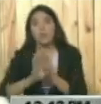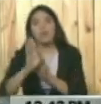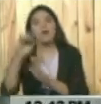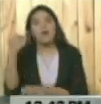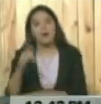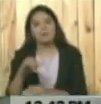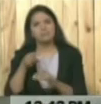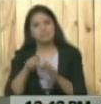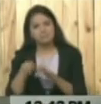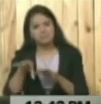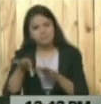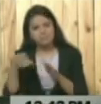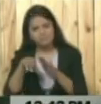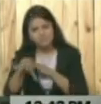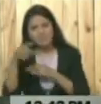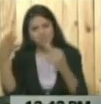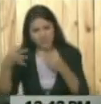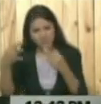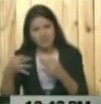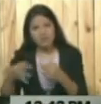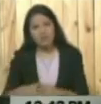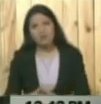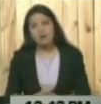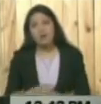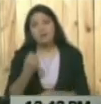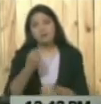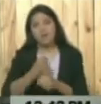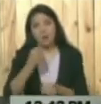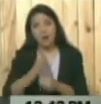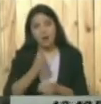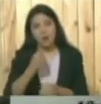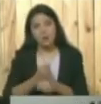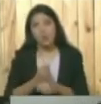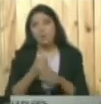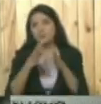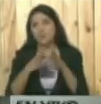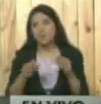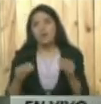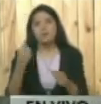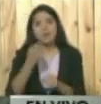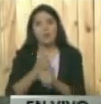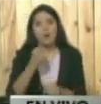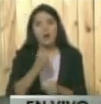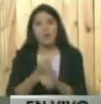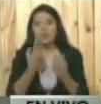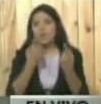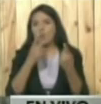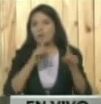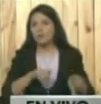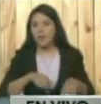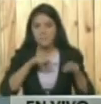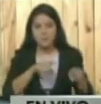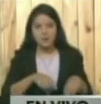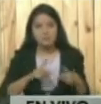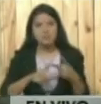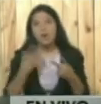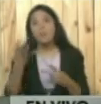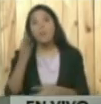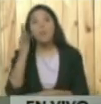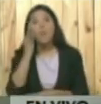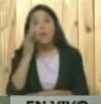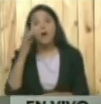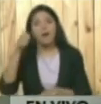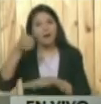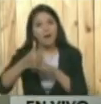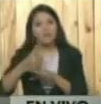tuviera acceso verdadero, real, el trabajador, la trabajadora, el campesino, la campesina, la mujer jefa